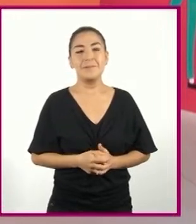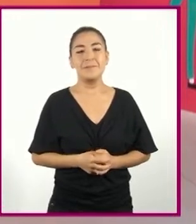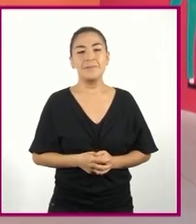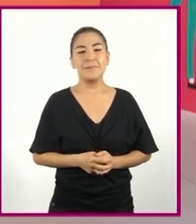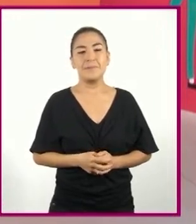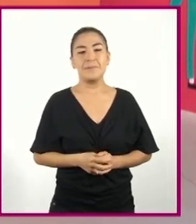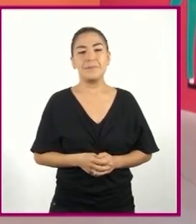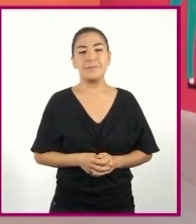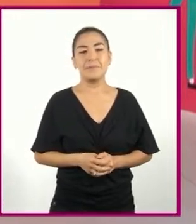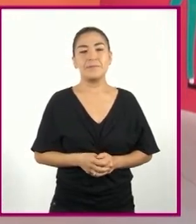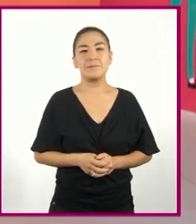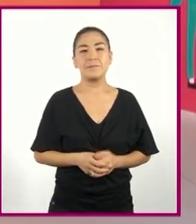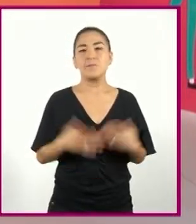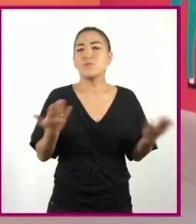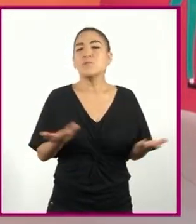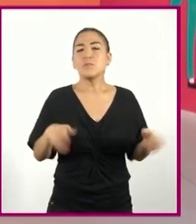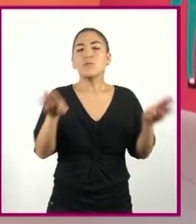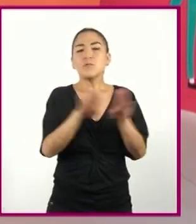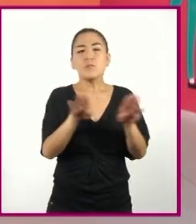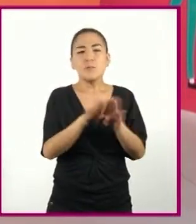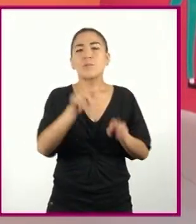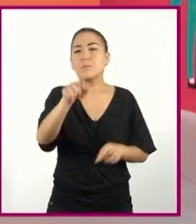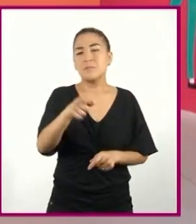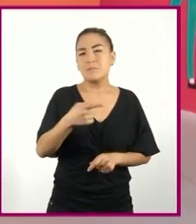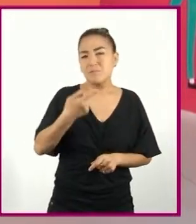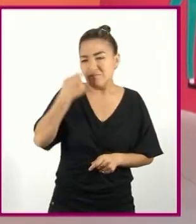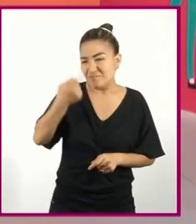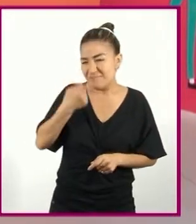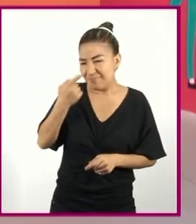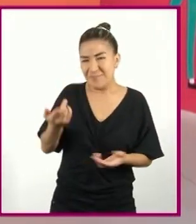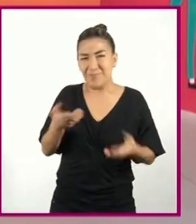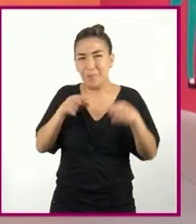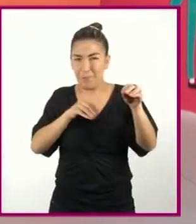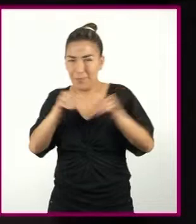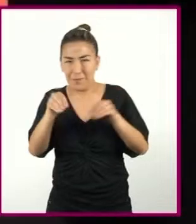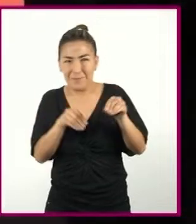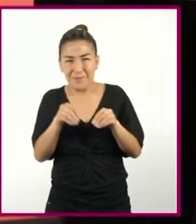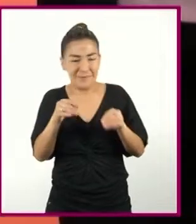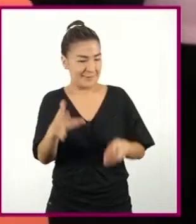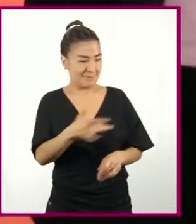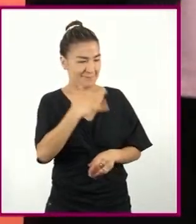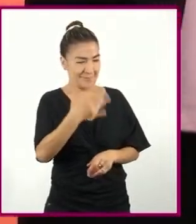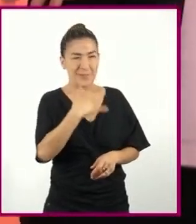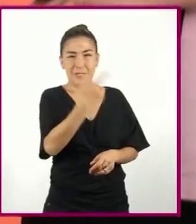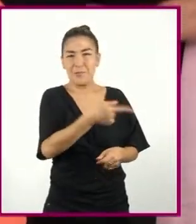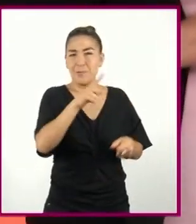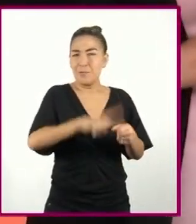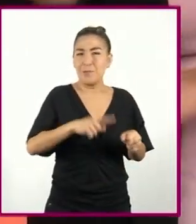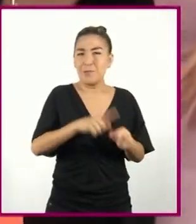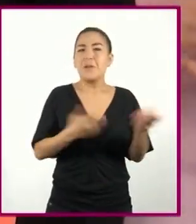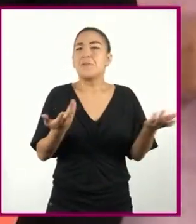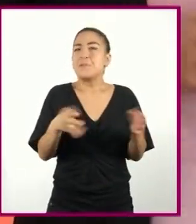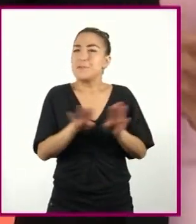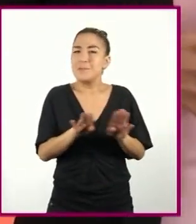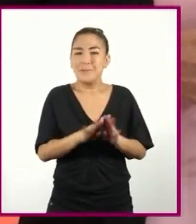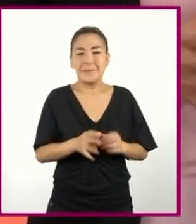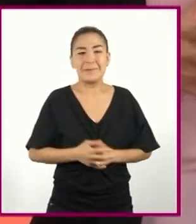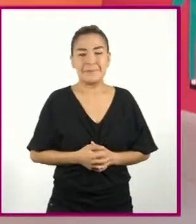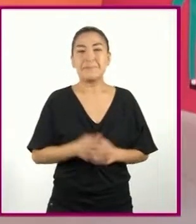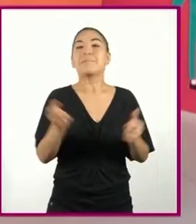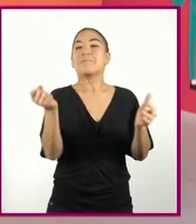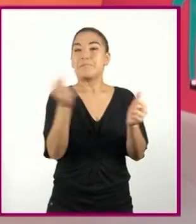¿Y cómo es que podemos oler el movimiento y sentir el color?